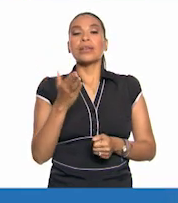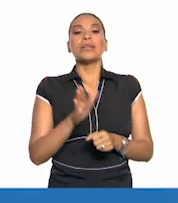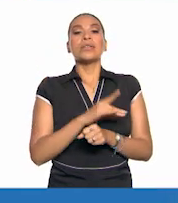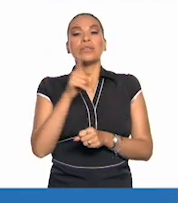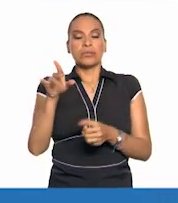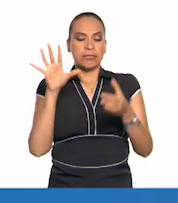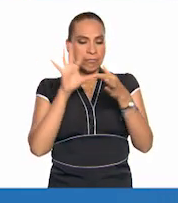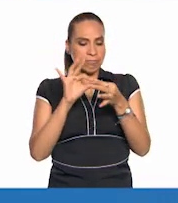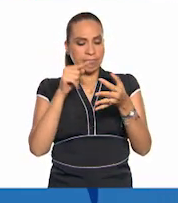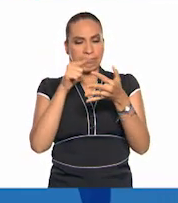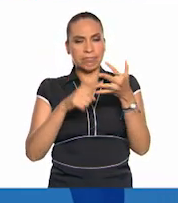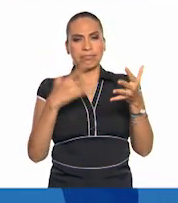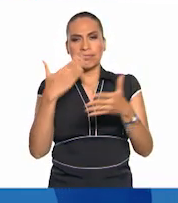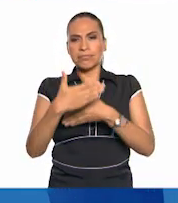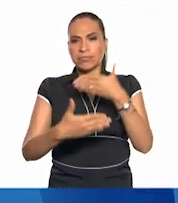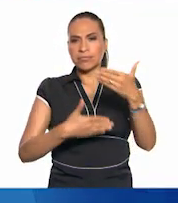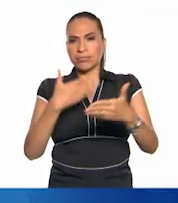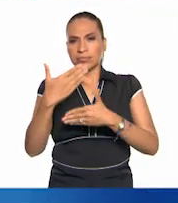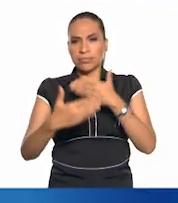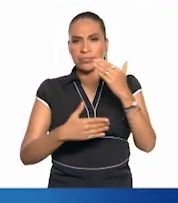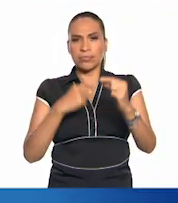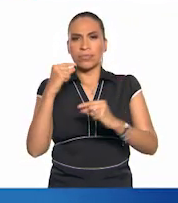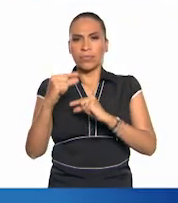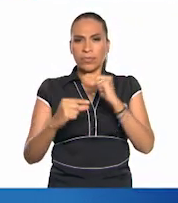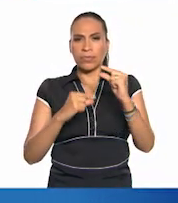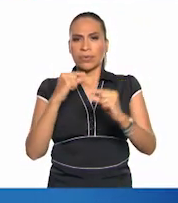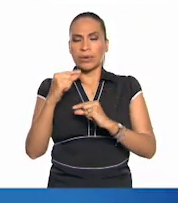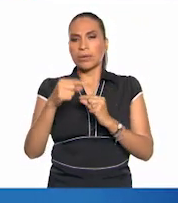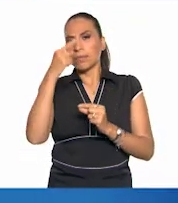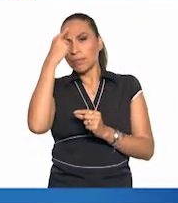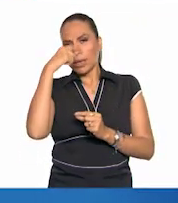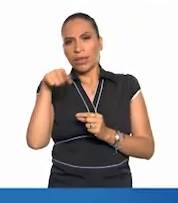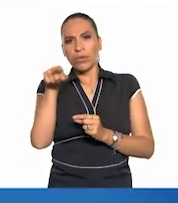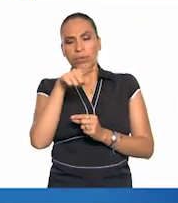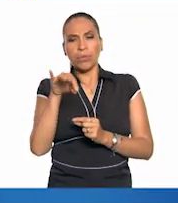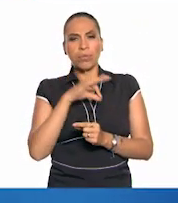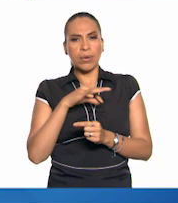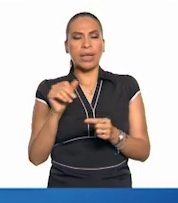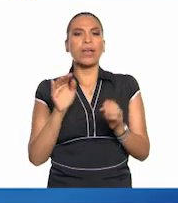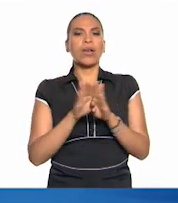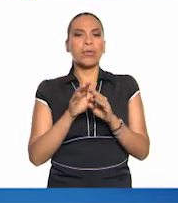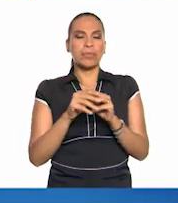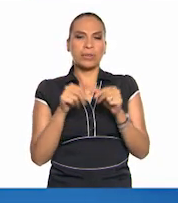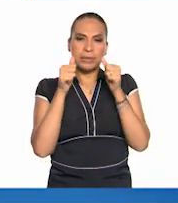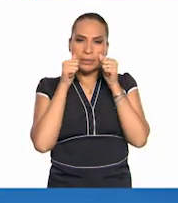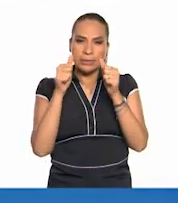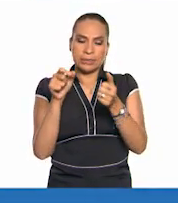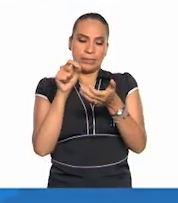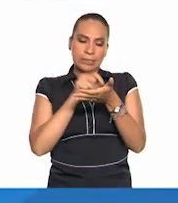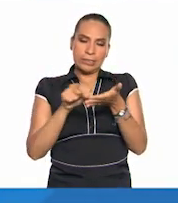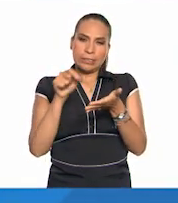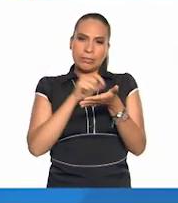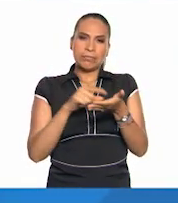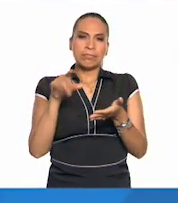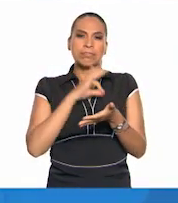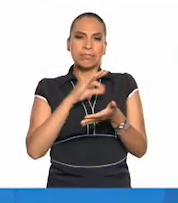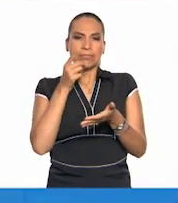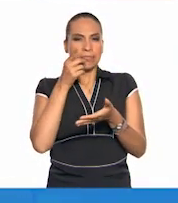te describan el proceso paso por paso para que tú los escuches y tomes nota de lo que